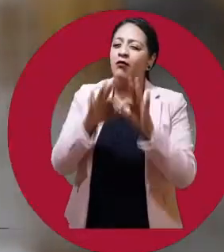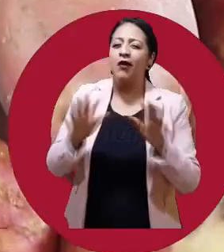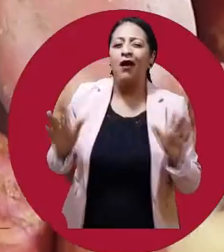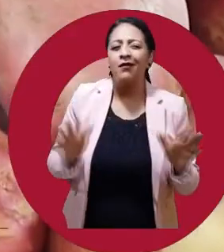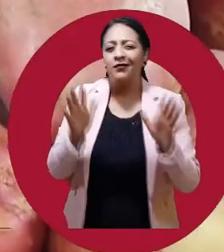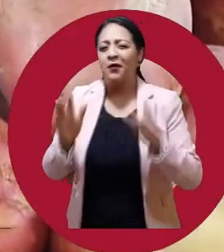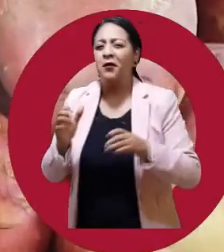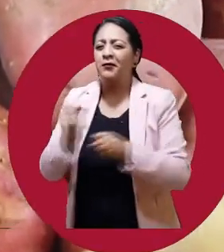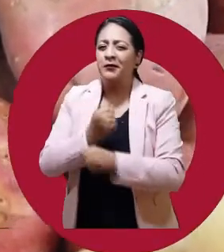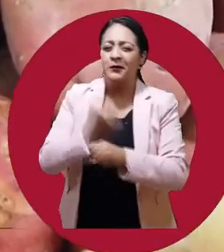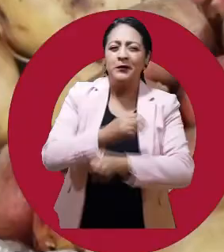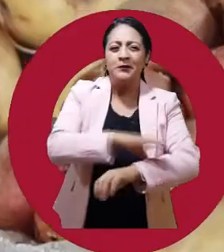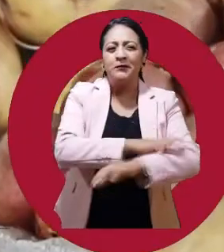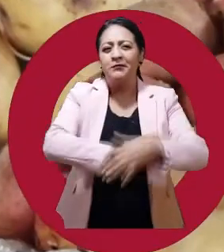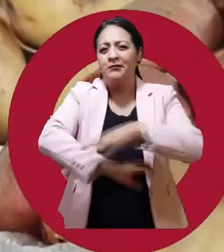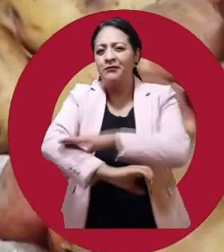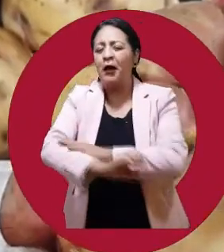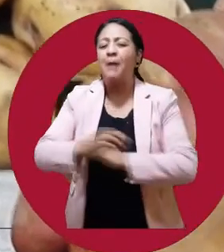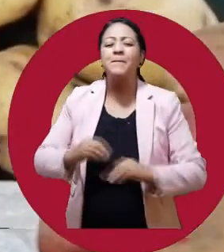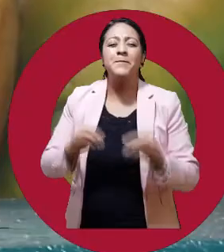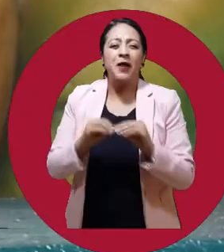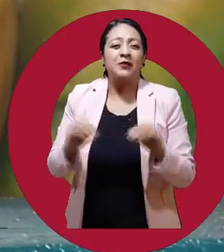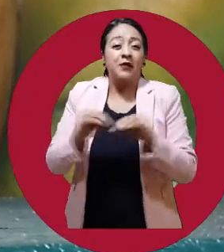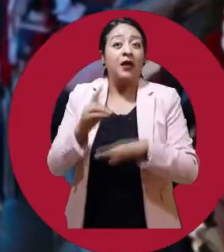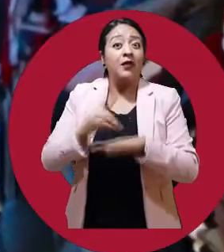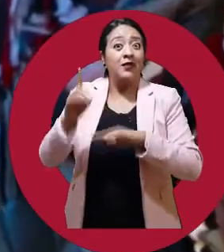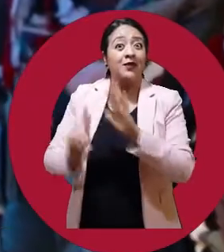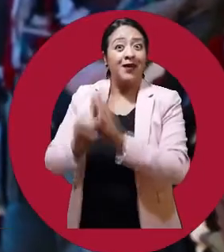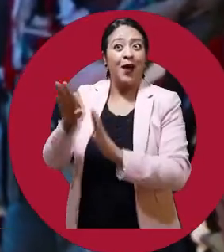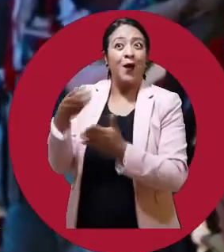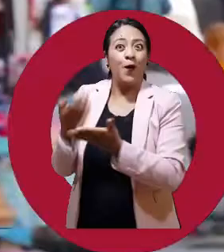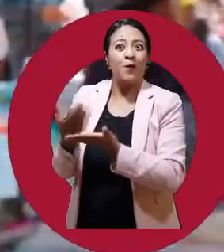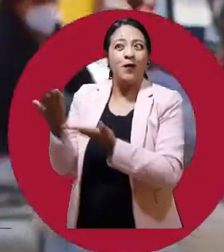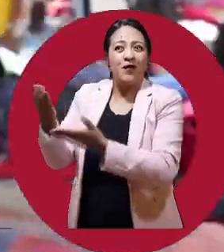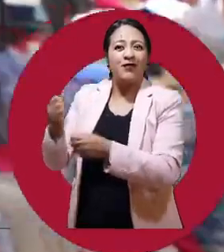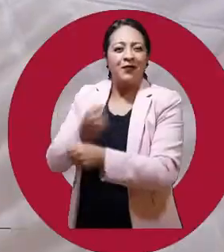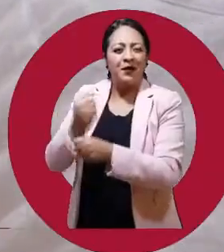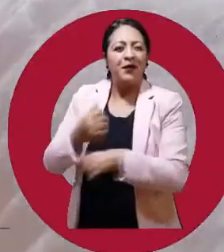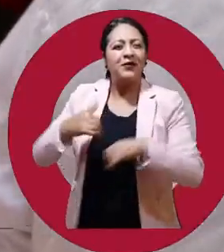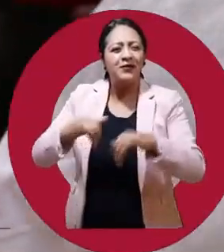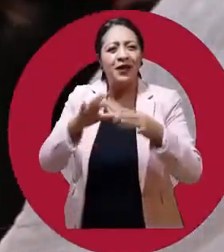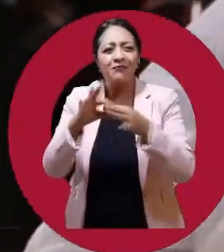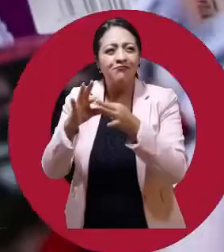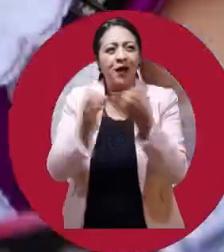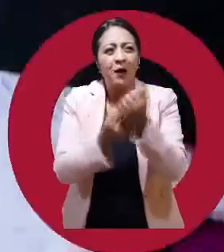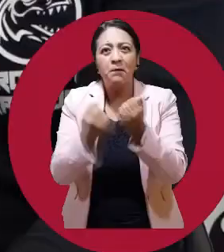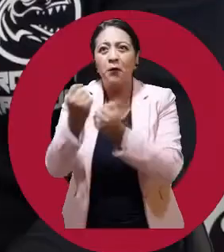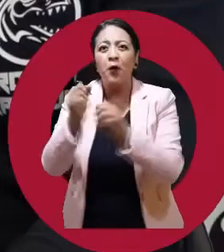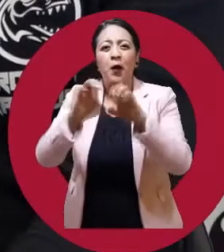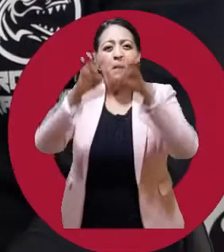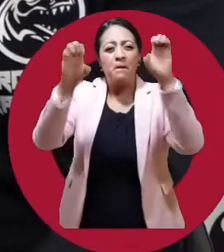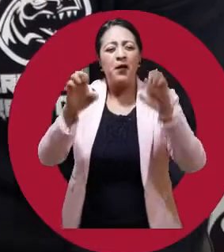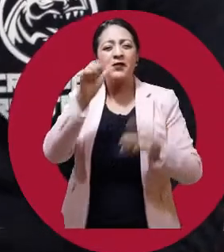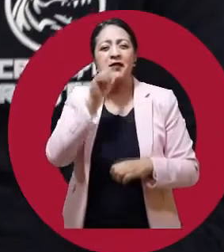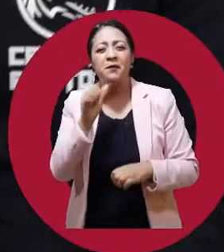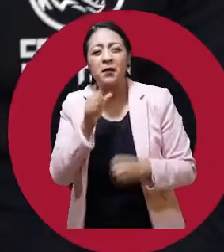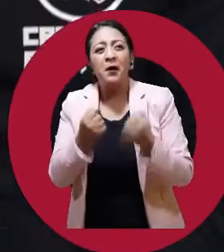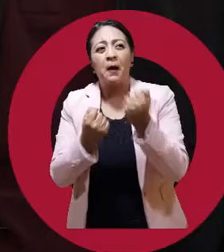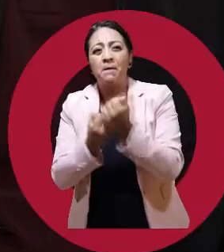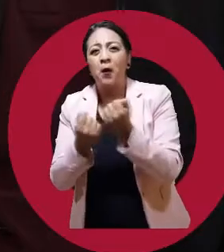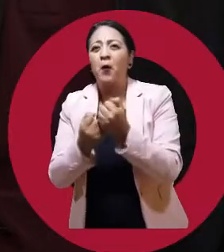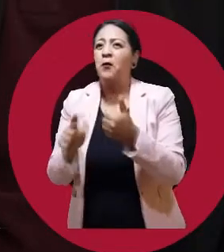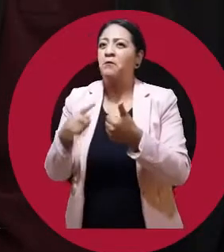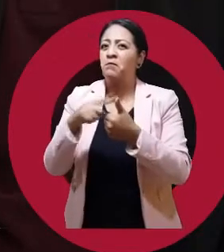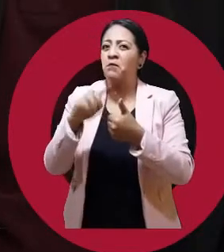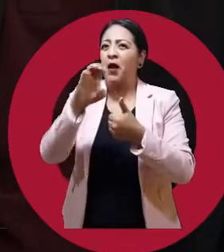esfuerzos adicionales, y eso es lo que está haciendo la Dirección de Desarrollo Económico a través de alianzas con diferentes empresas privadas como Otavalo Explorer,